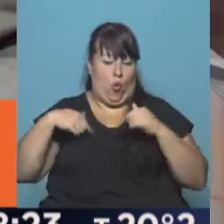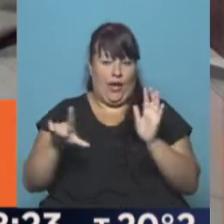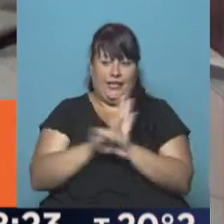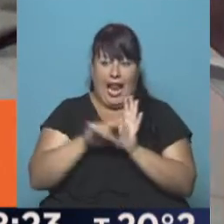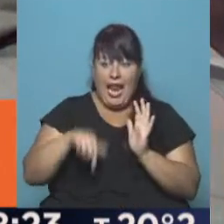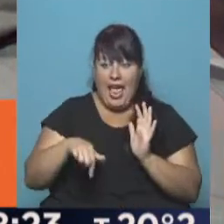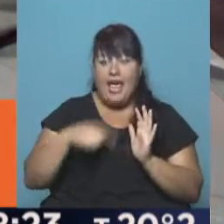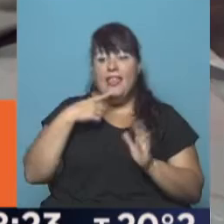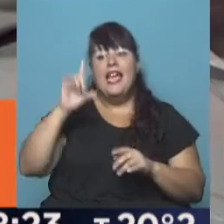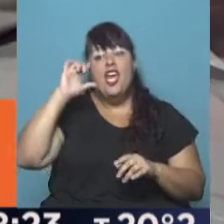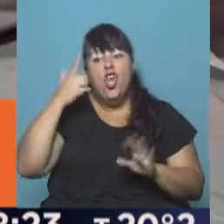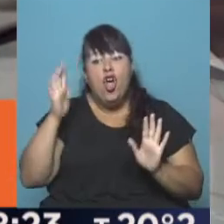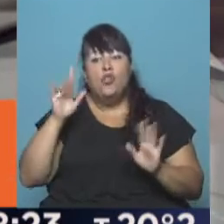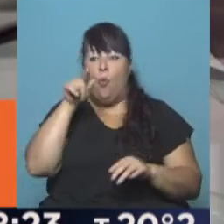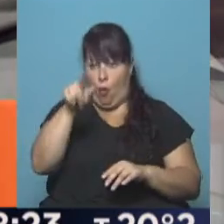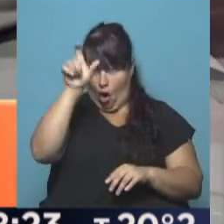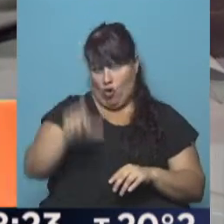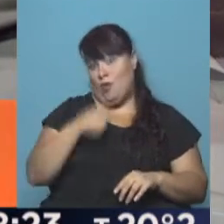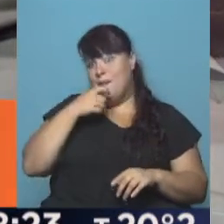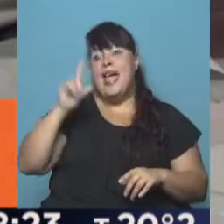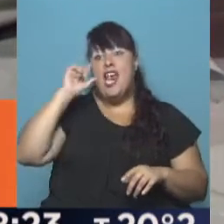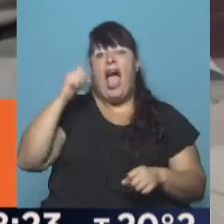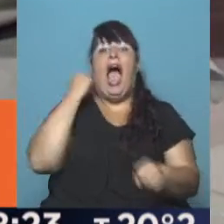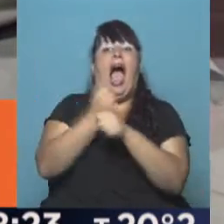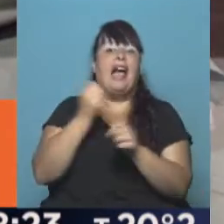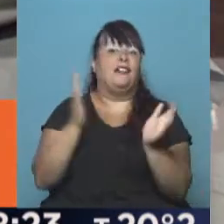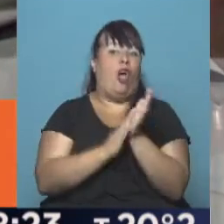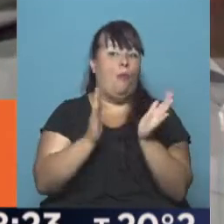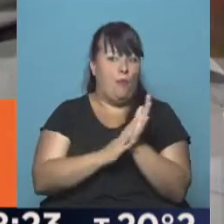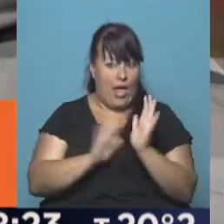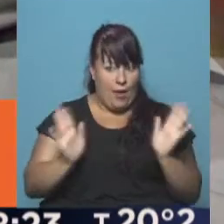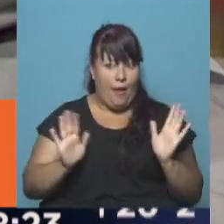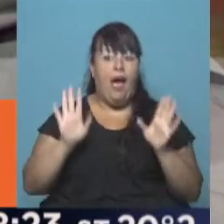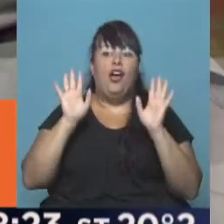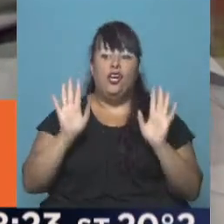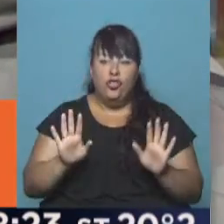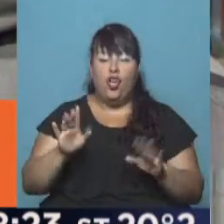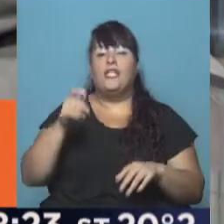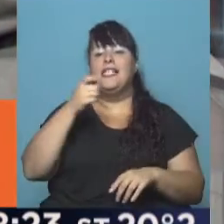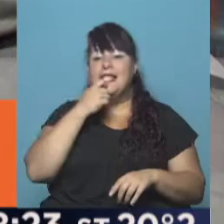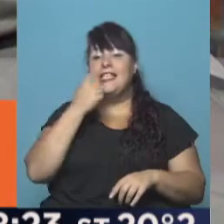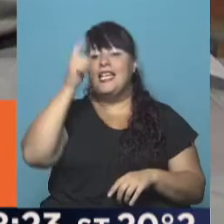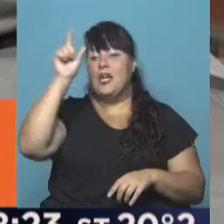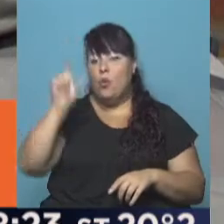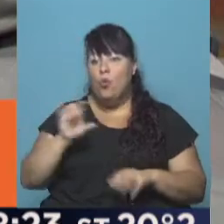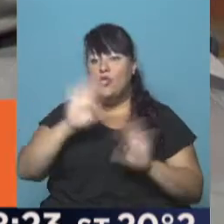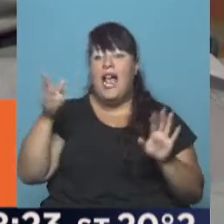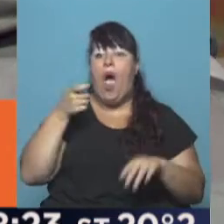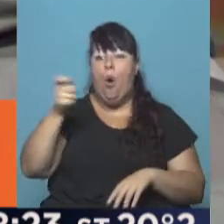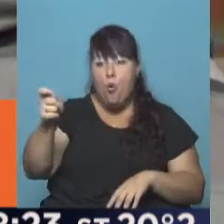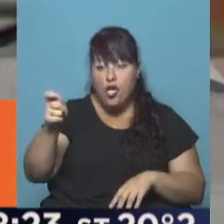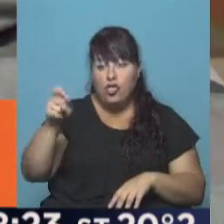normativa sé que usted es inocente hasta que se pruebe lo contrario por lo tanto el hecho de tener una causa penal